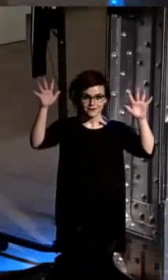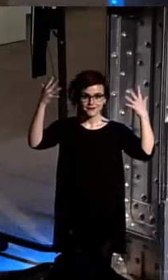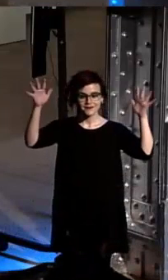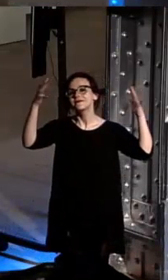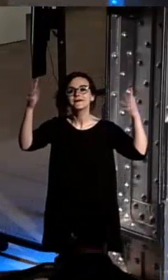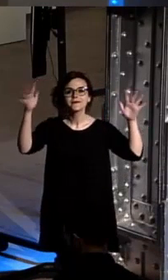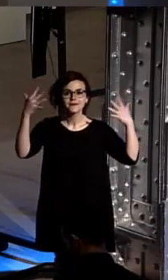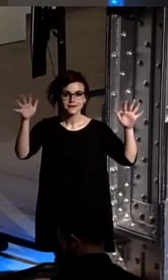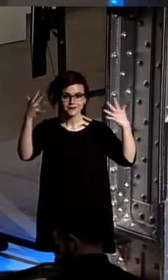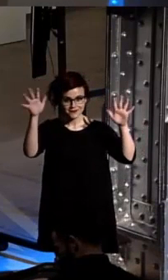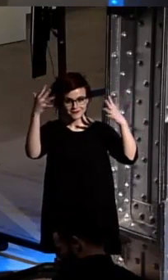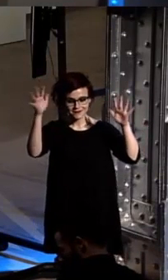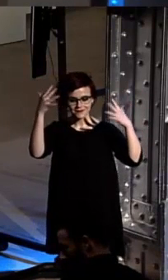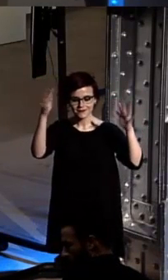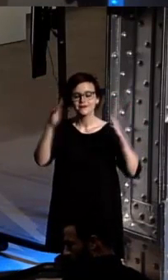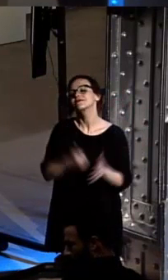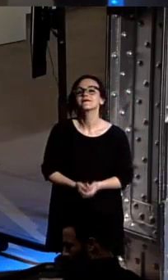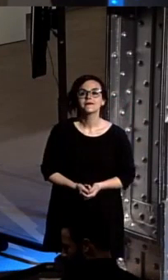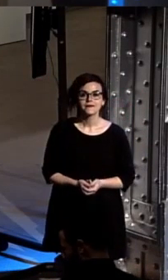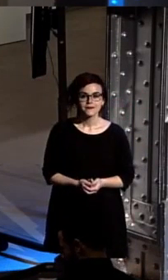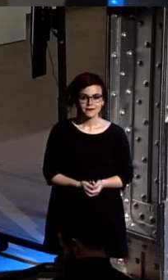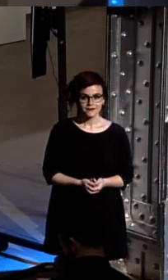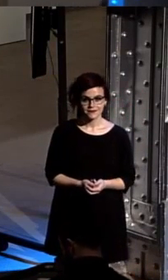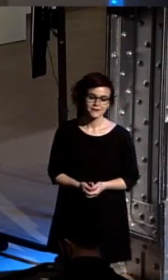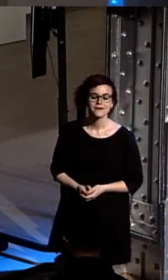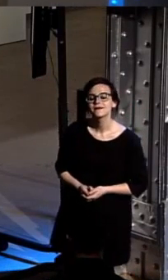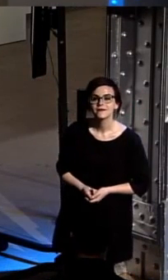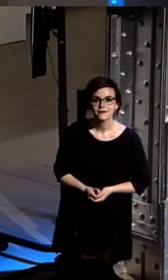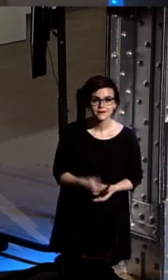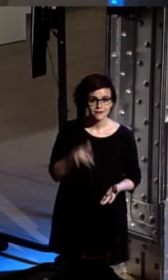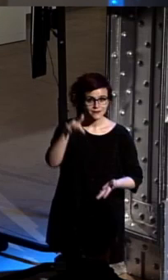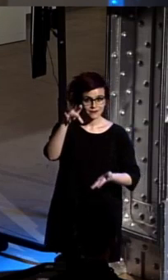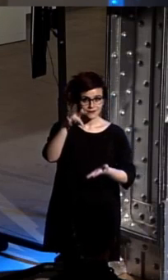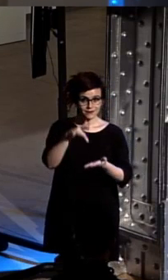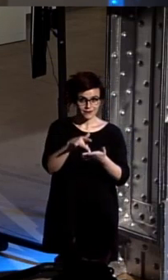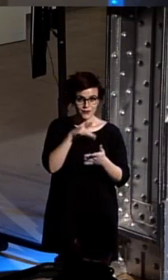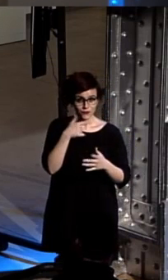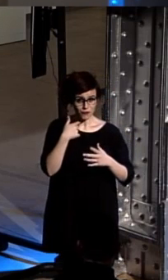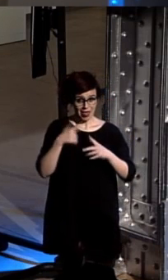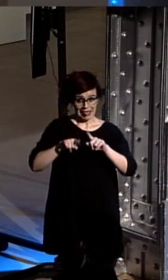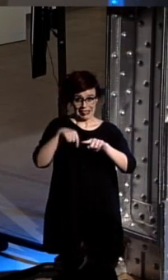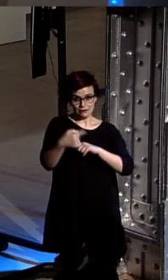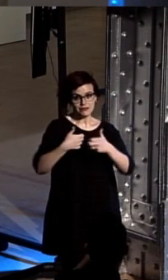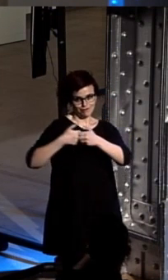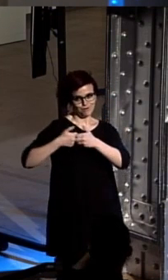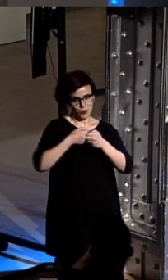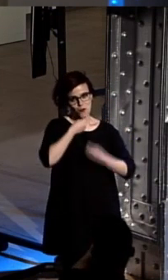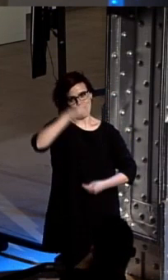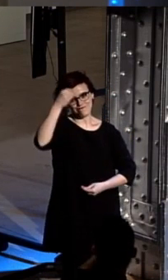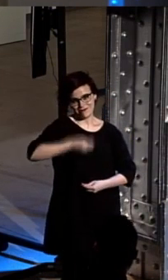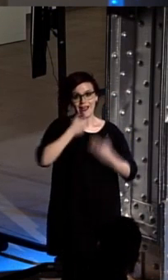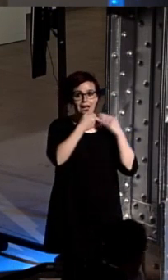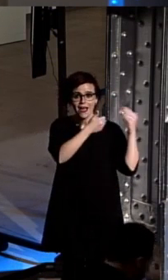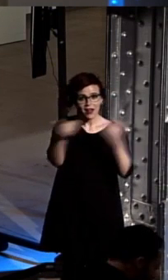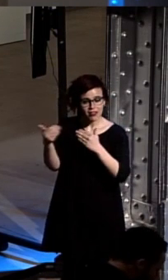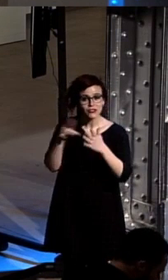Gracias, Mariano Sigman, que nos has revolucionado el auditorio de Fundación Telefónica esta tarde con tu juego chino. Ha estado bien, gracias.